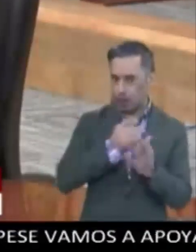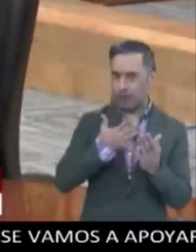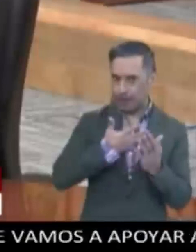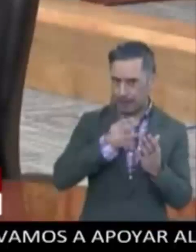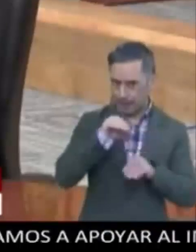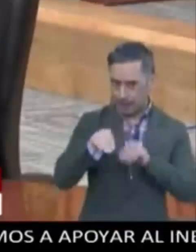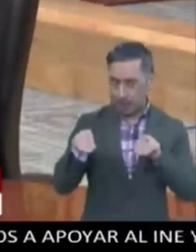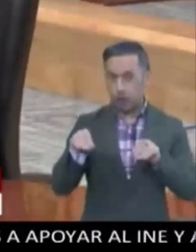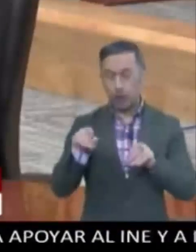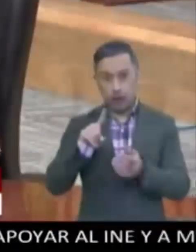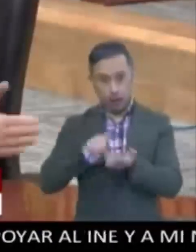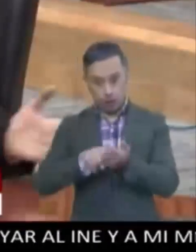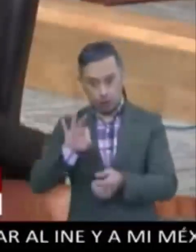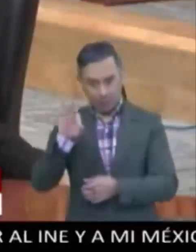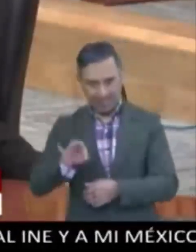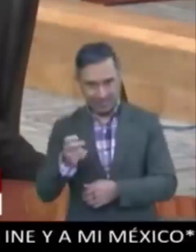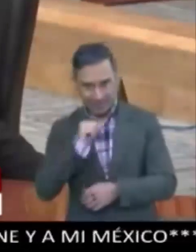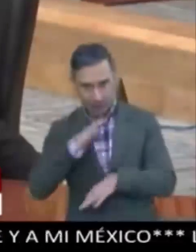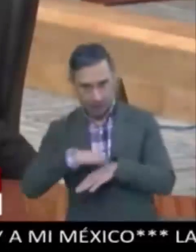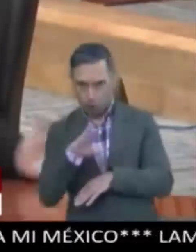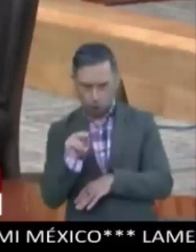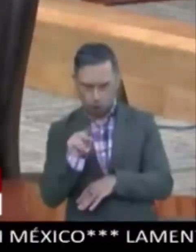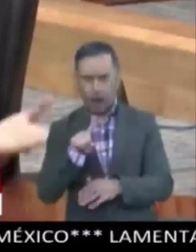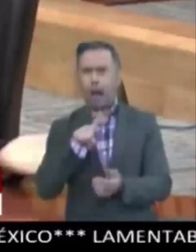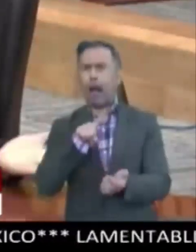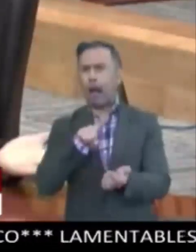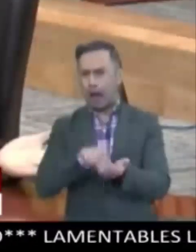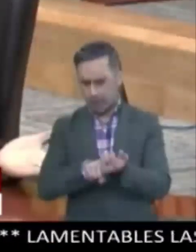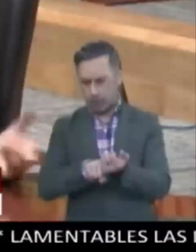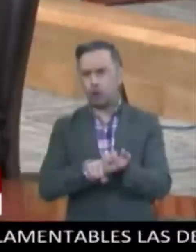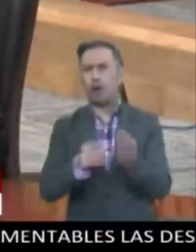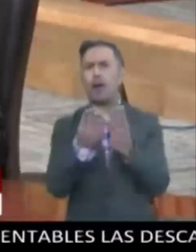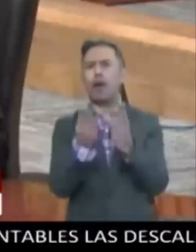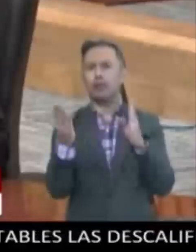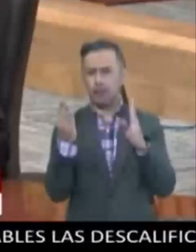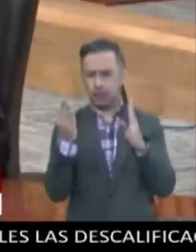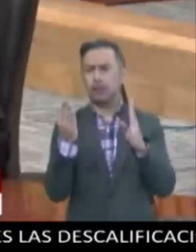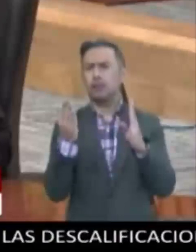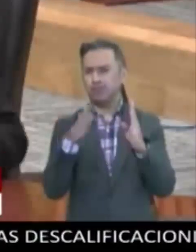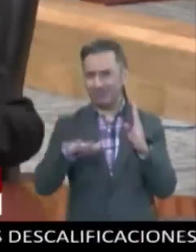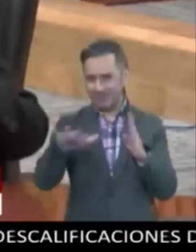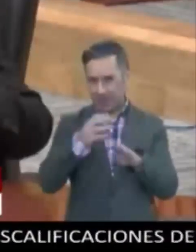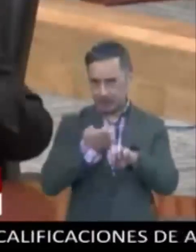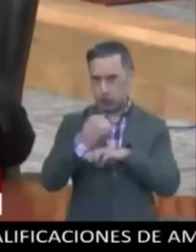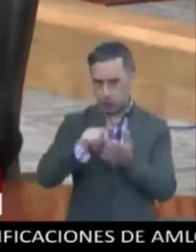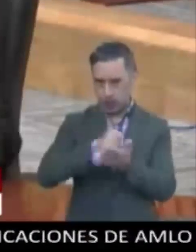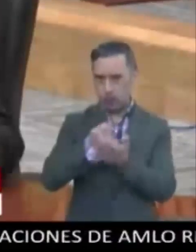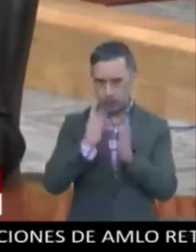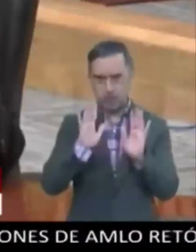haremos una interpretación muy garantiza es lo que nos dice o sea esto de verdad